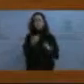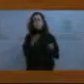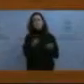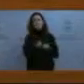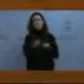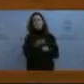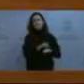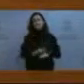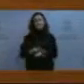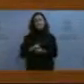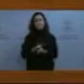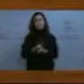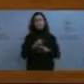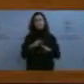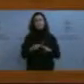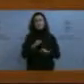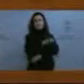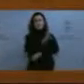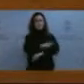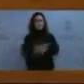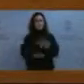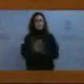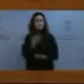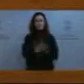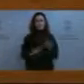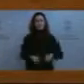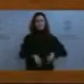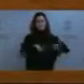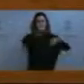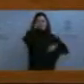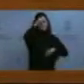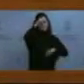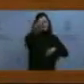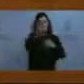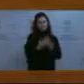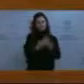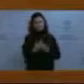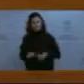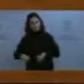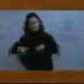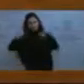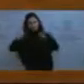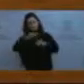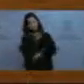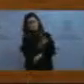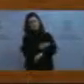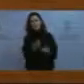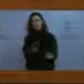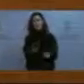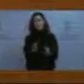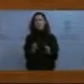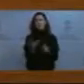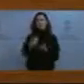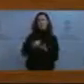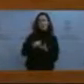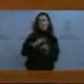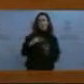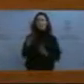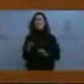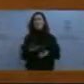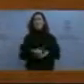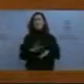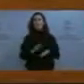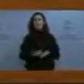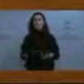manual de políticas deportivas que mezcle equipamientos culturales con deportivos en unos objetivos, unos sí, otros no, porque Pájares está fuera, porque Fuentes de Invierno está dentro, pues me lo